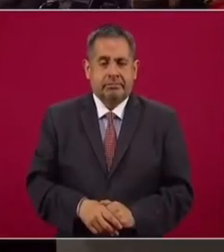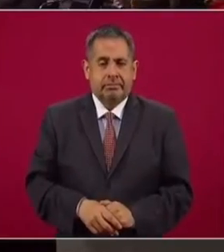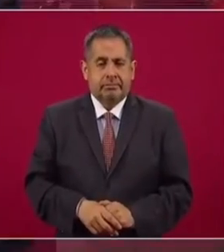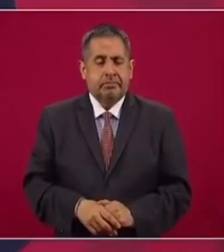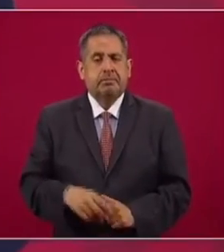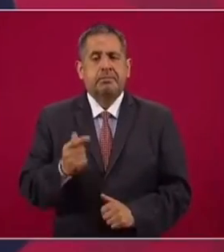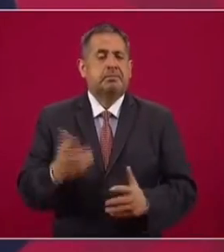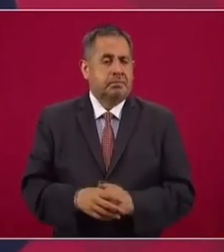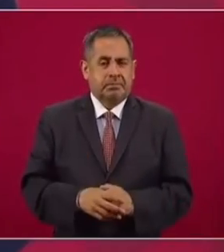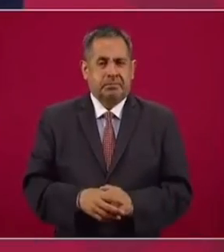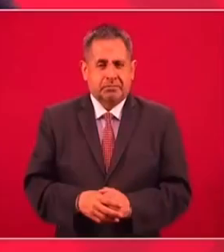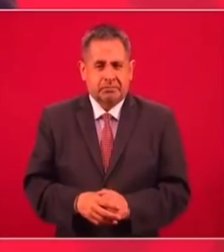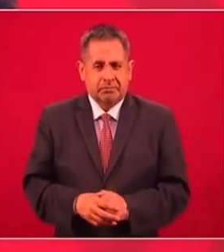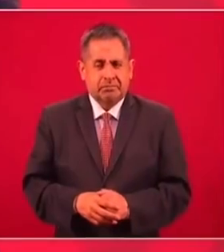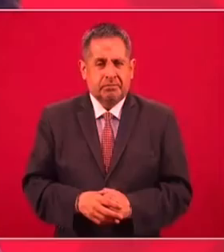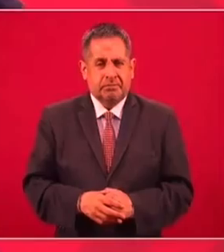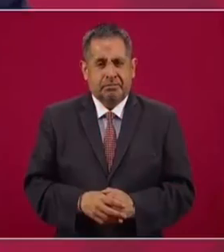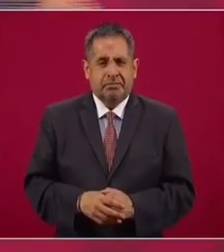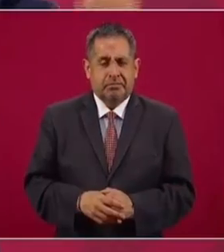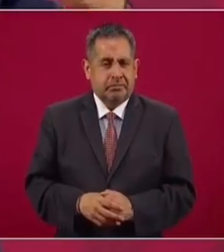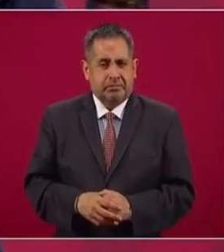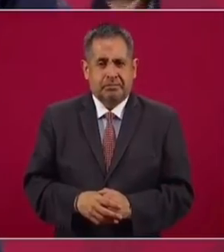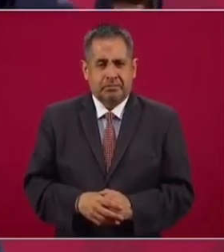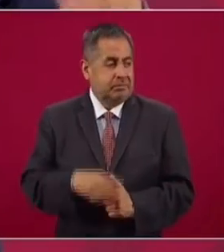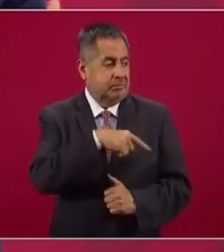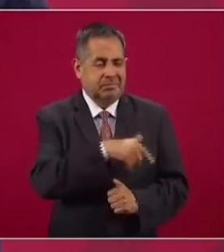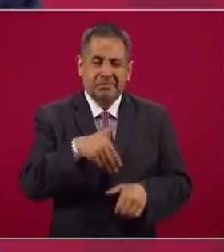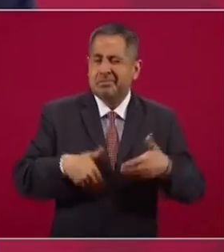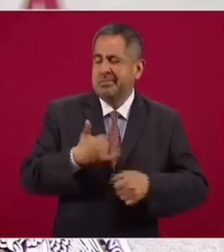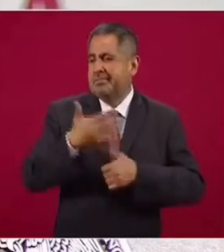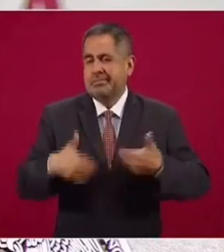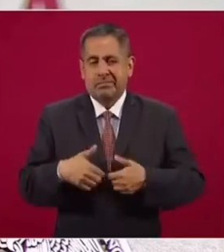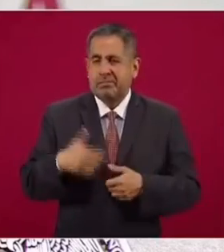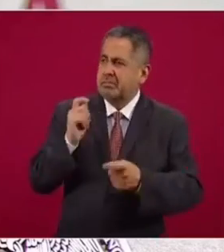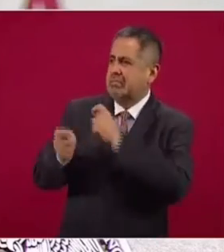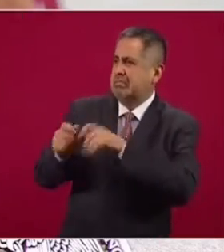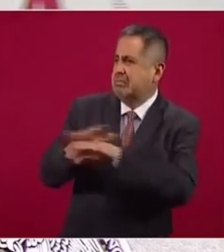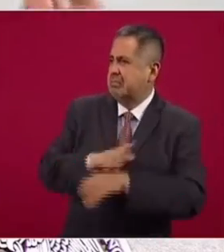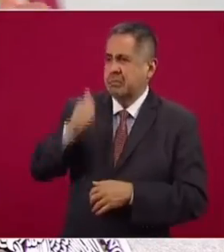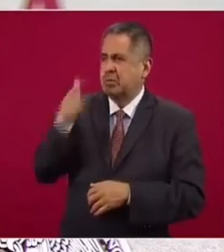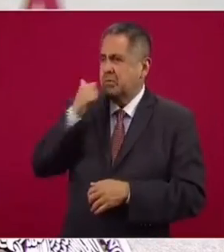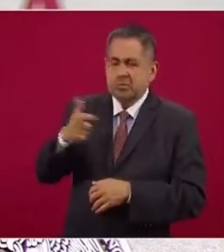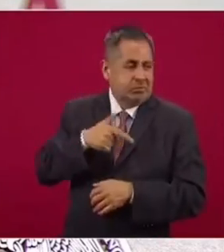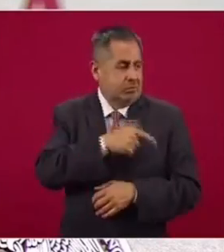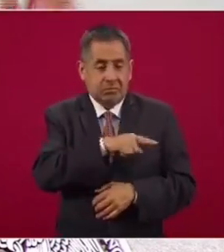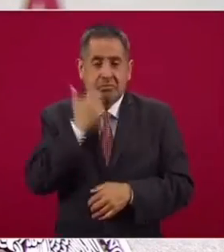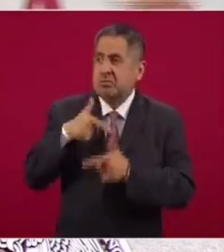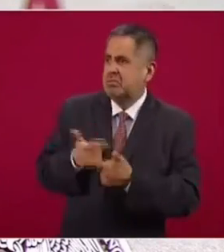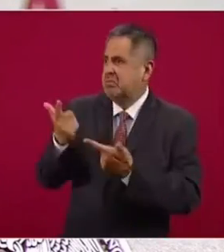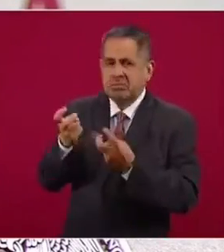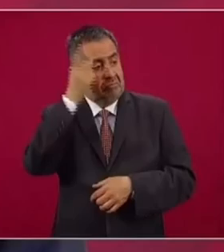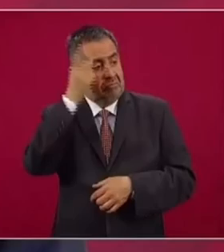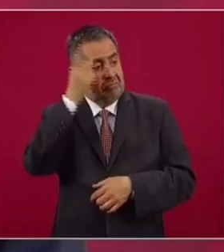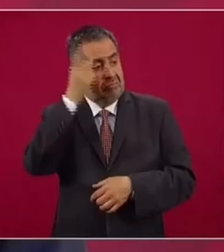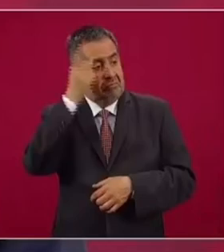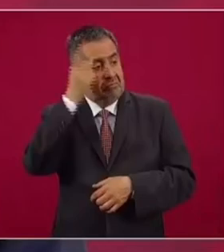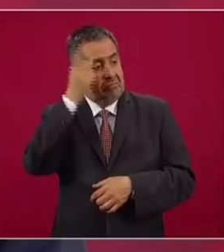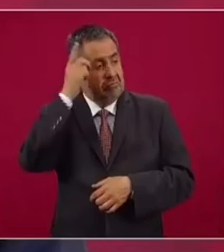¿Qué hicieron? Como les molesta mucho los cambios y no quieren la transformación, porque no quieren dejar de robar. Los que se sentían dueños de